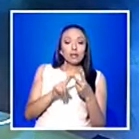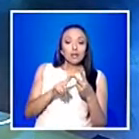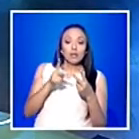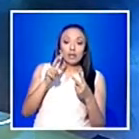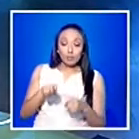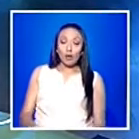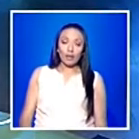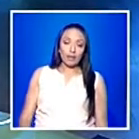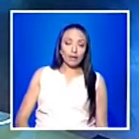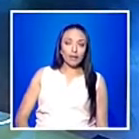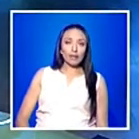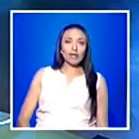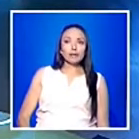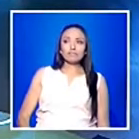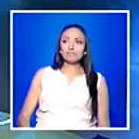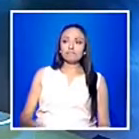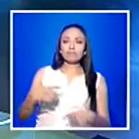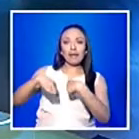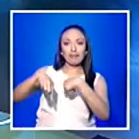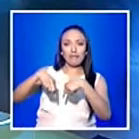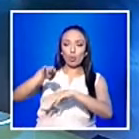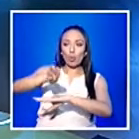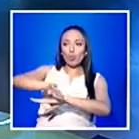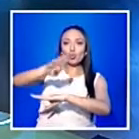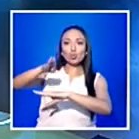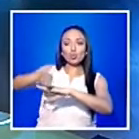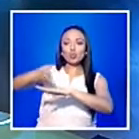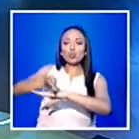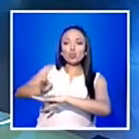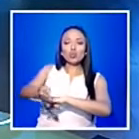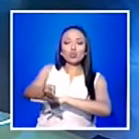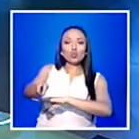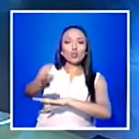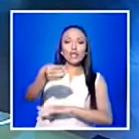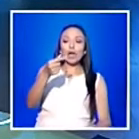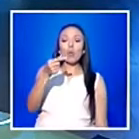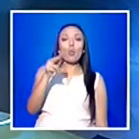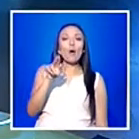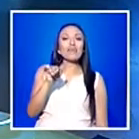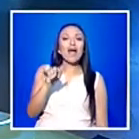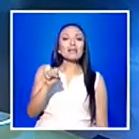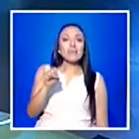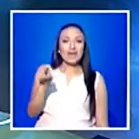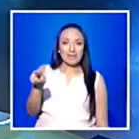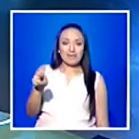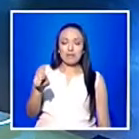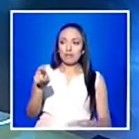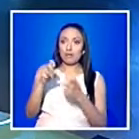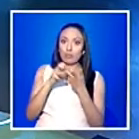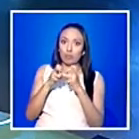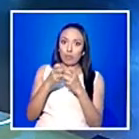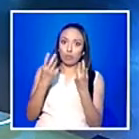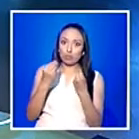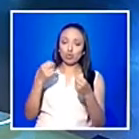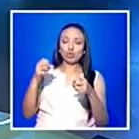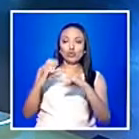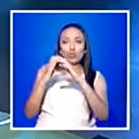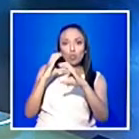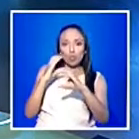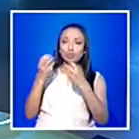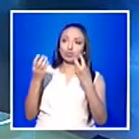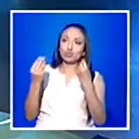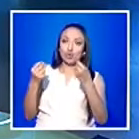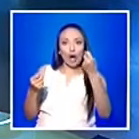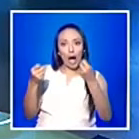túnel Guayasamín para que el tráfico pueda fluir más. Esta es una zona muy conflictiva porque, claro, muchos autobuses escolares toman